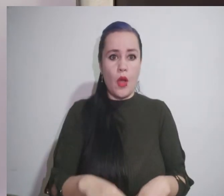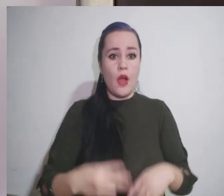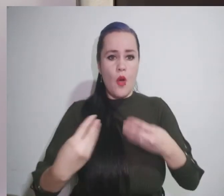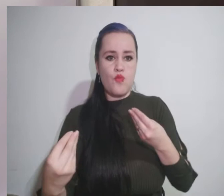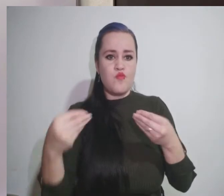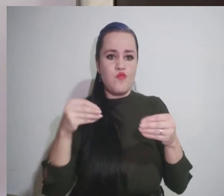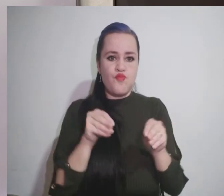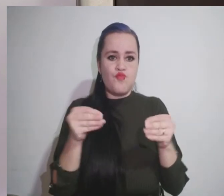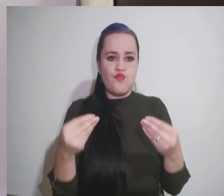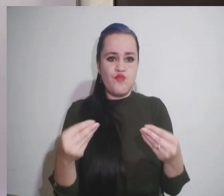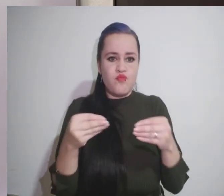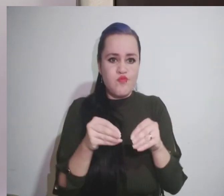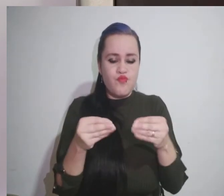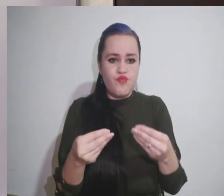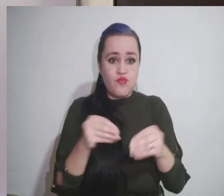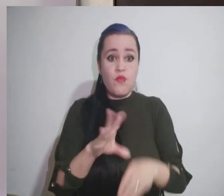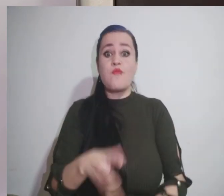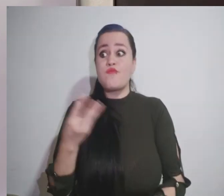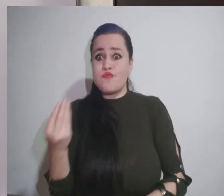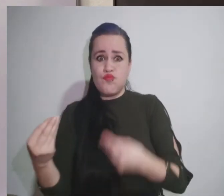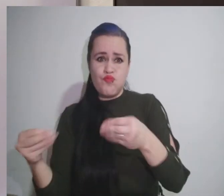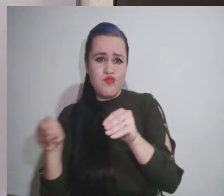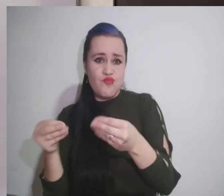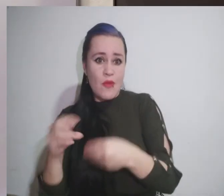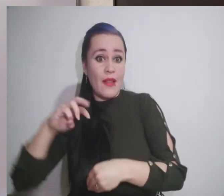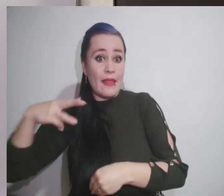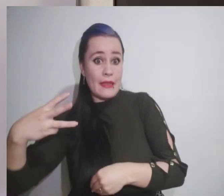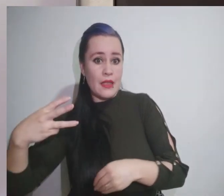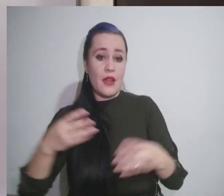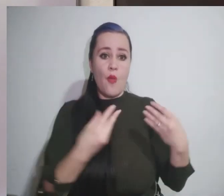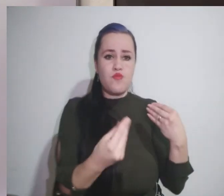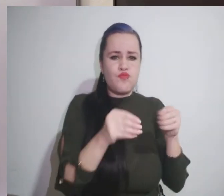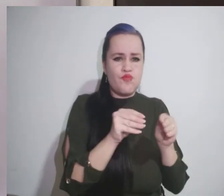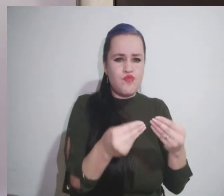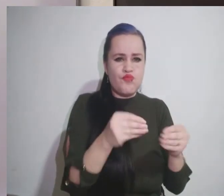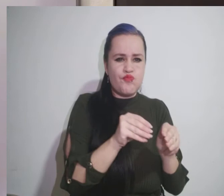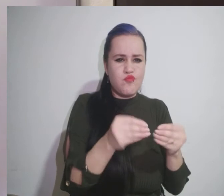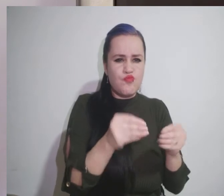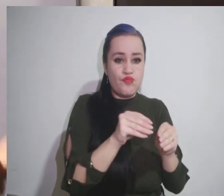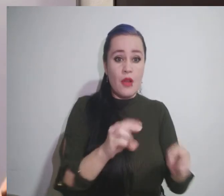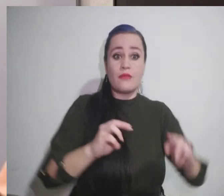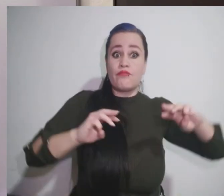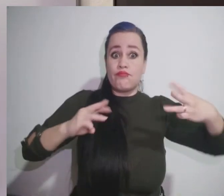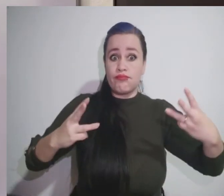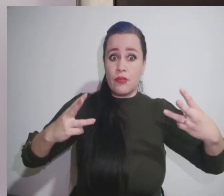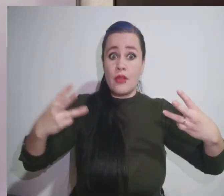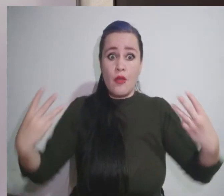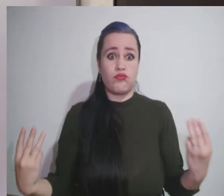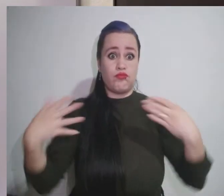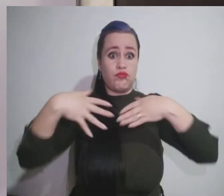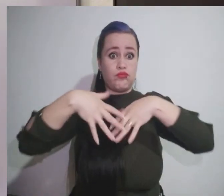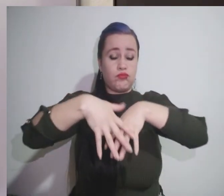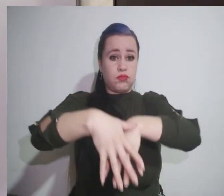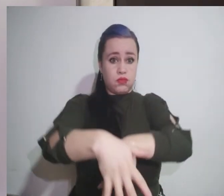más complejas y cuando 2 o más proteínas terciarias se juntan para formar un polipéptido o una